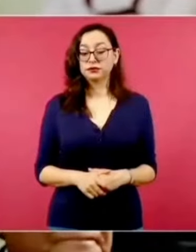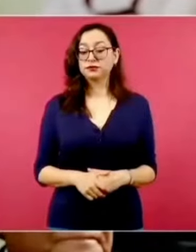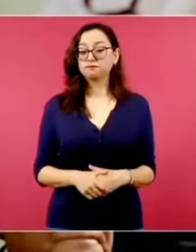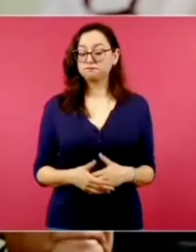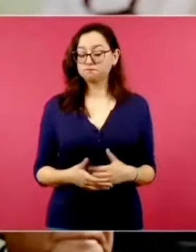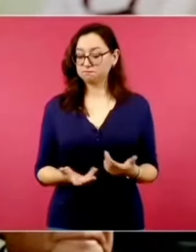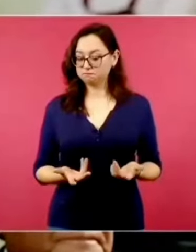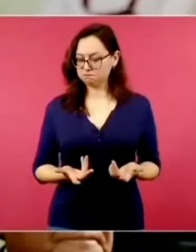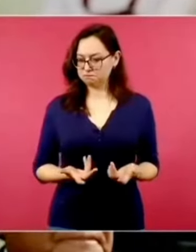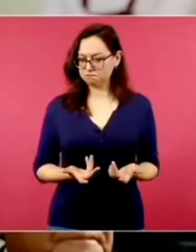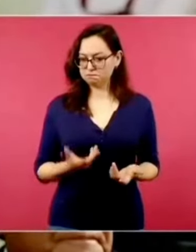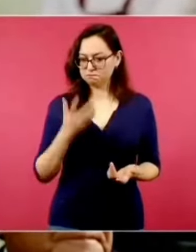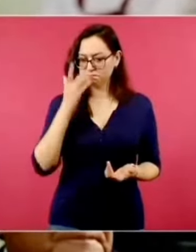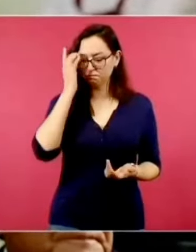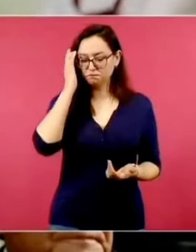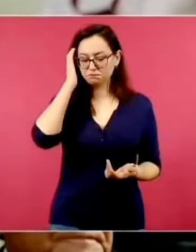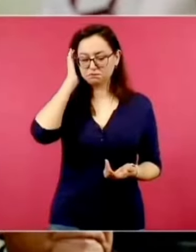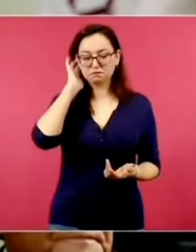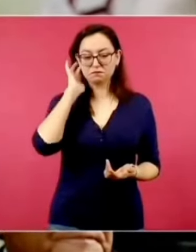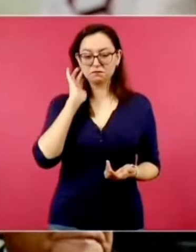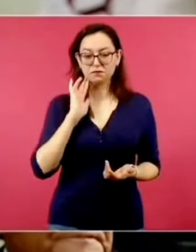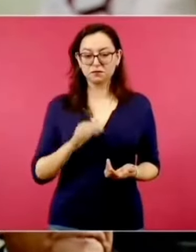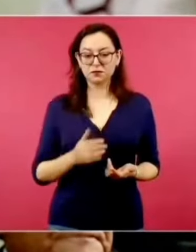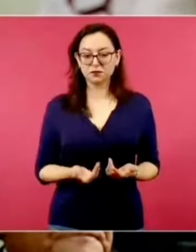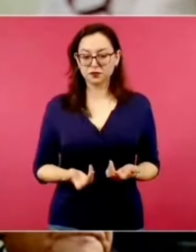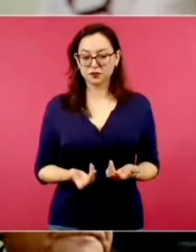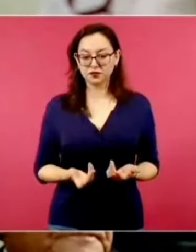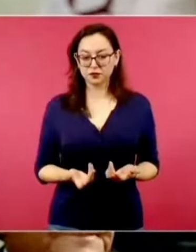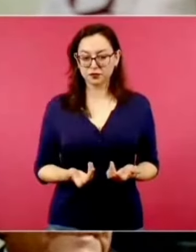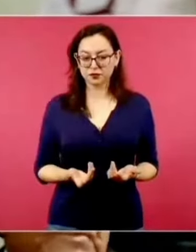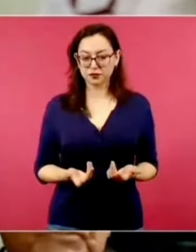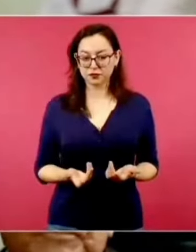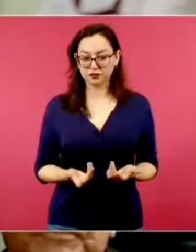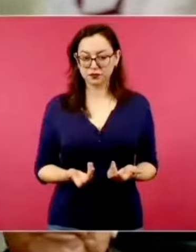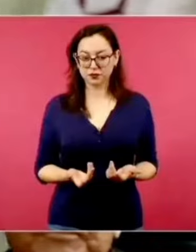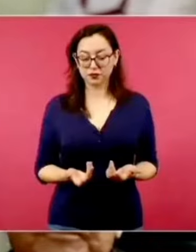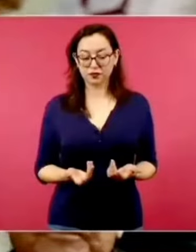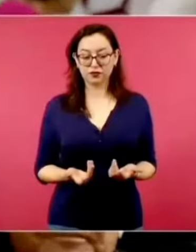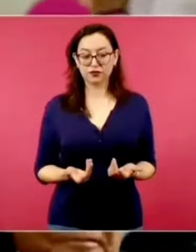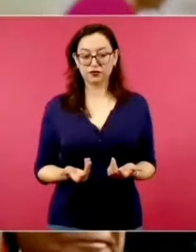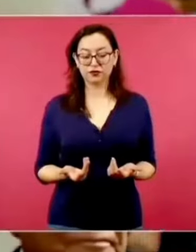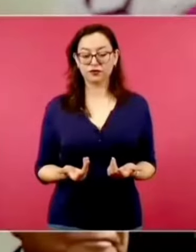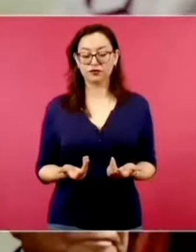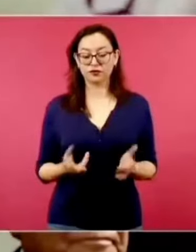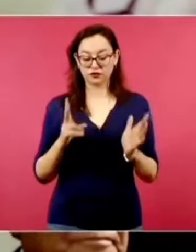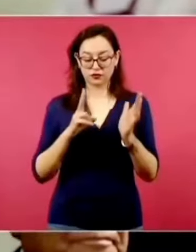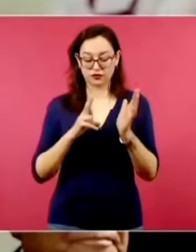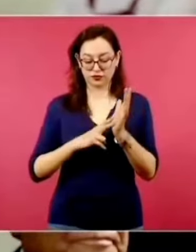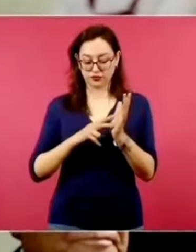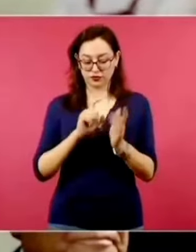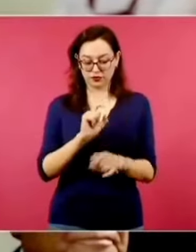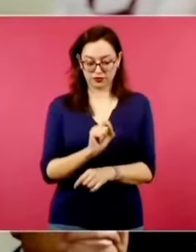2022 bajaron la generación de electricidad en un 43 10%